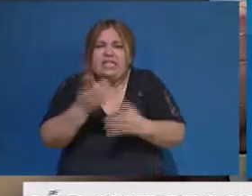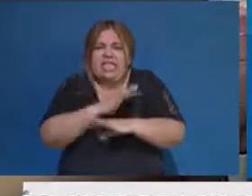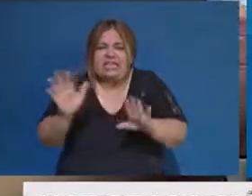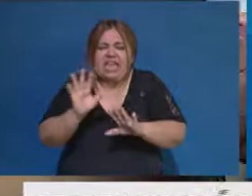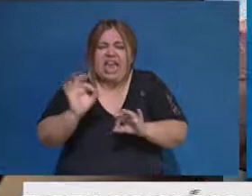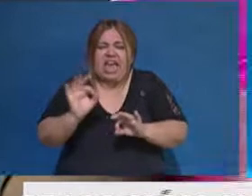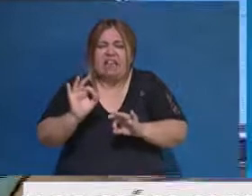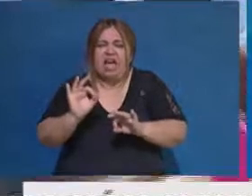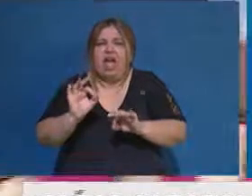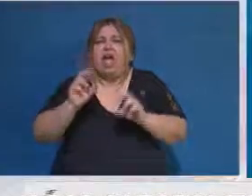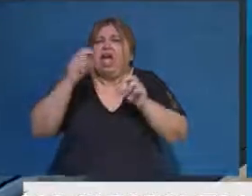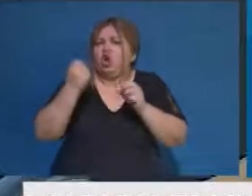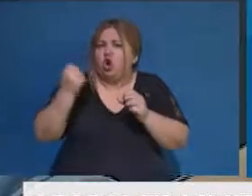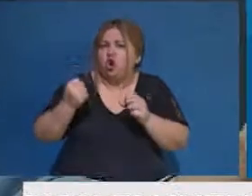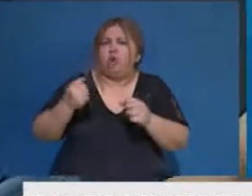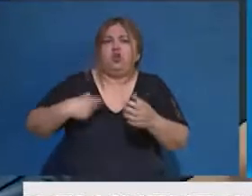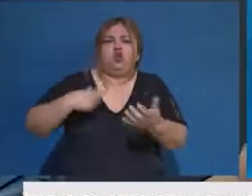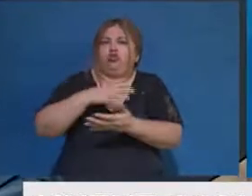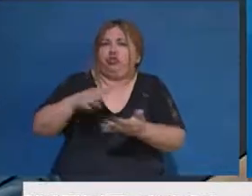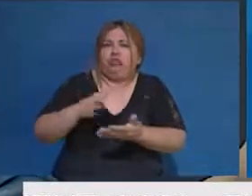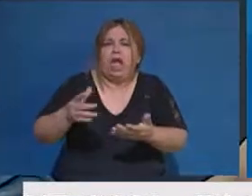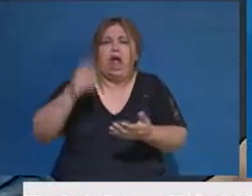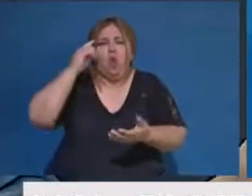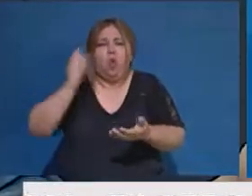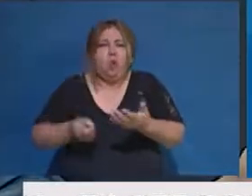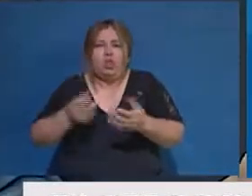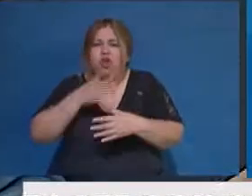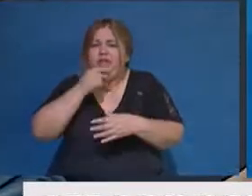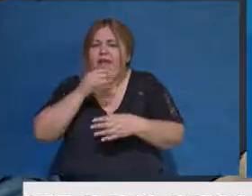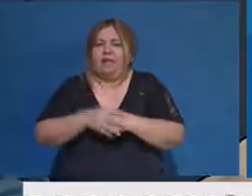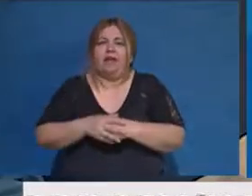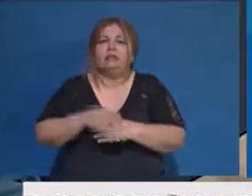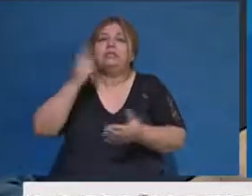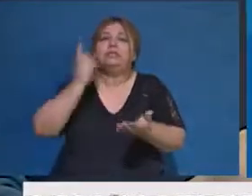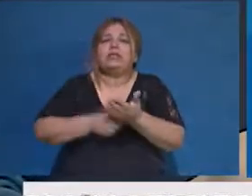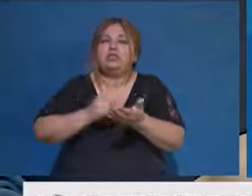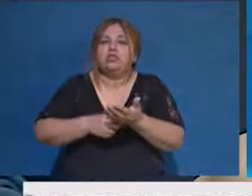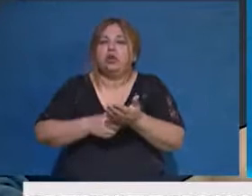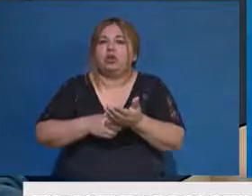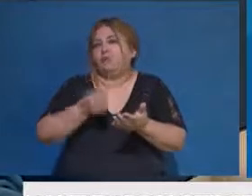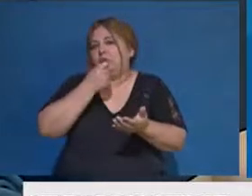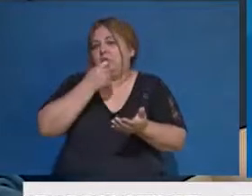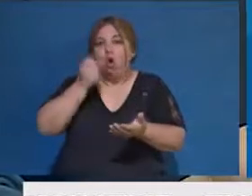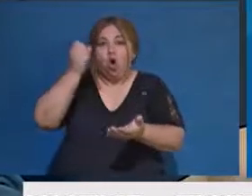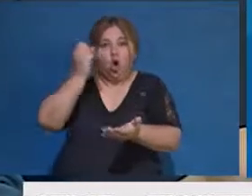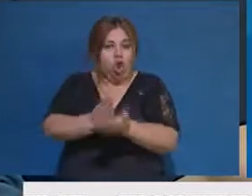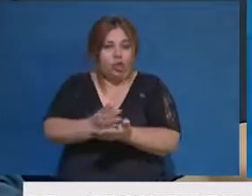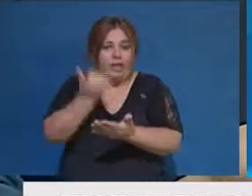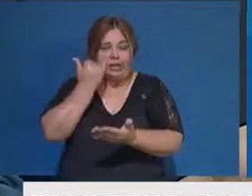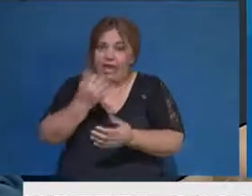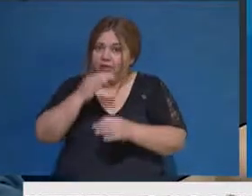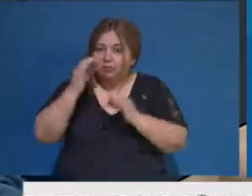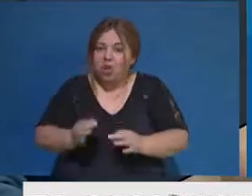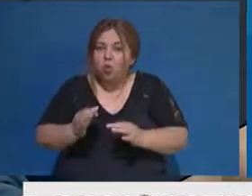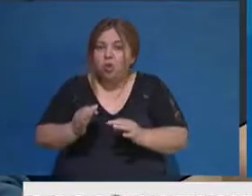ni económico. Es totalmente falso. A ver, judicialmente ninguna decisión es definitiva, salvo la condena cuando queda firme. Hay mil situaciones que pueden presentarse